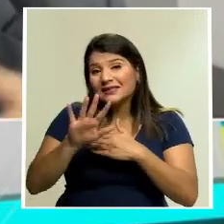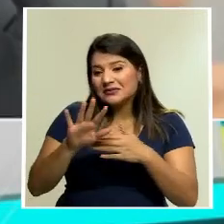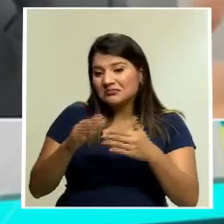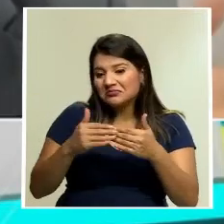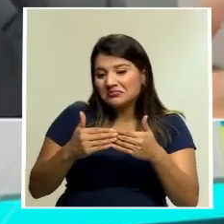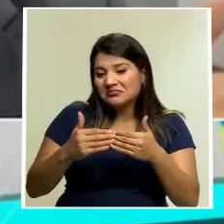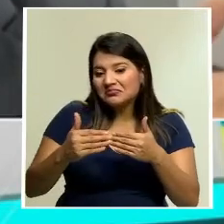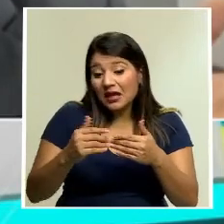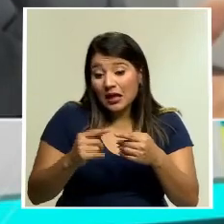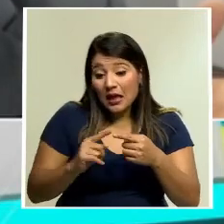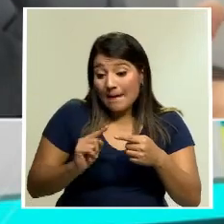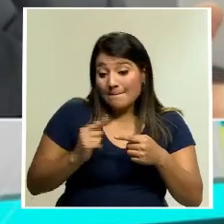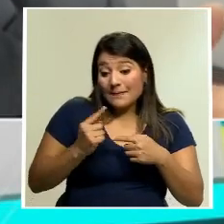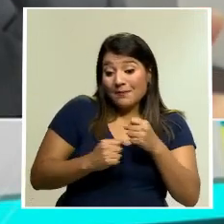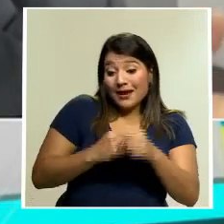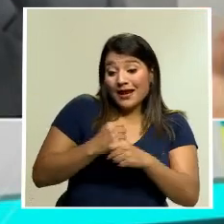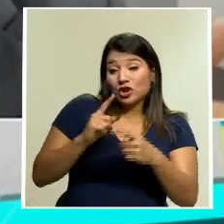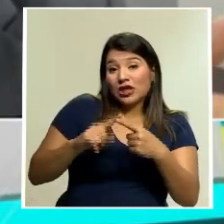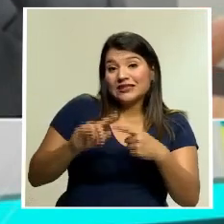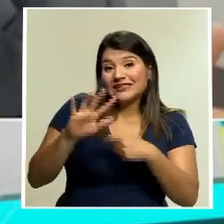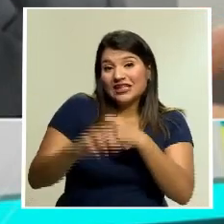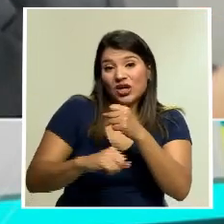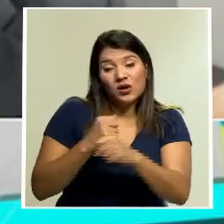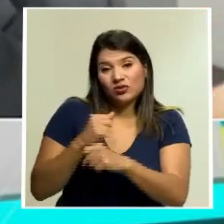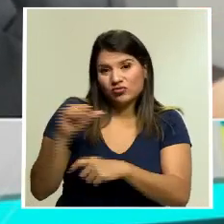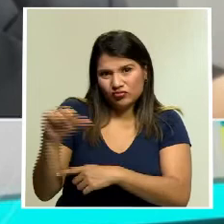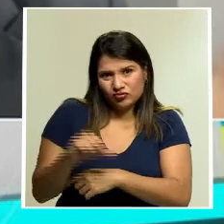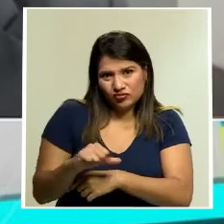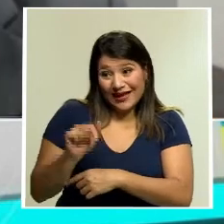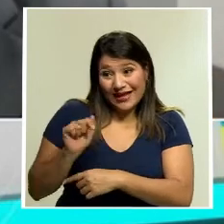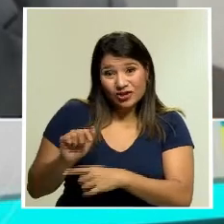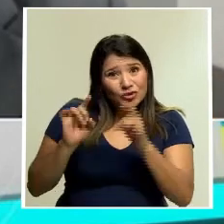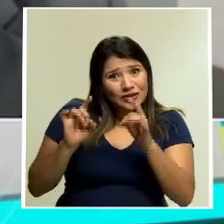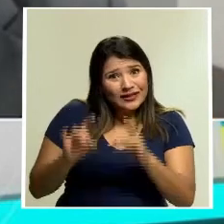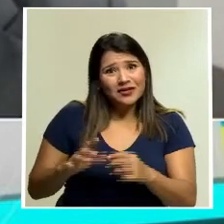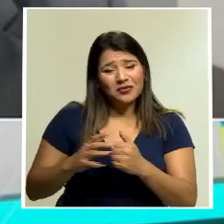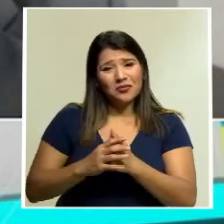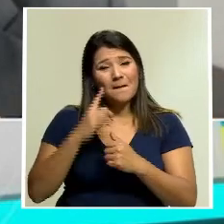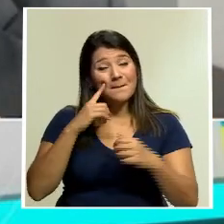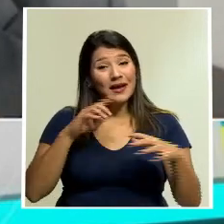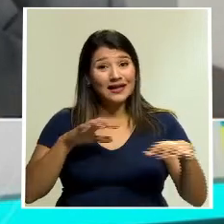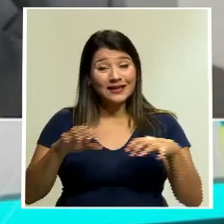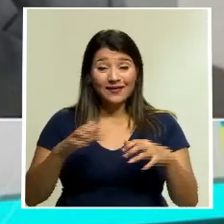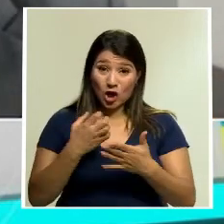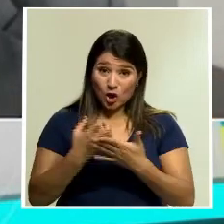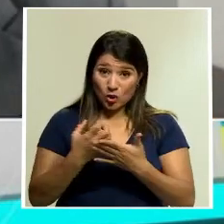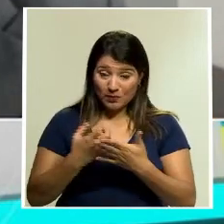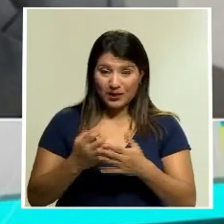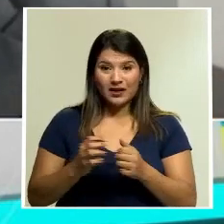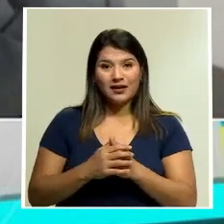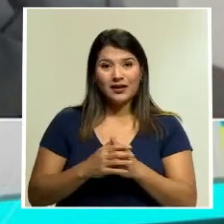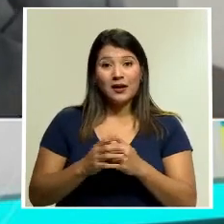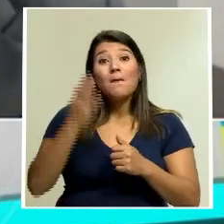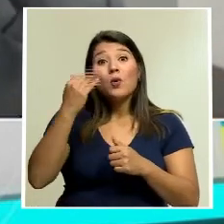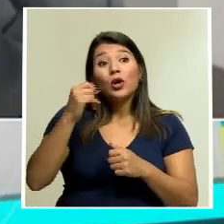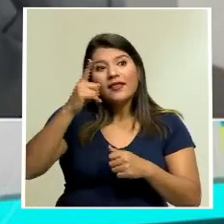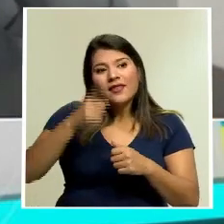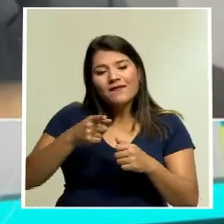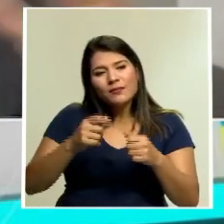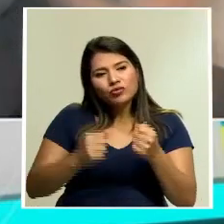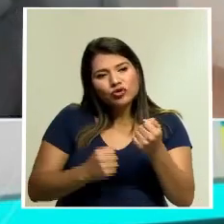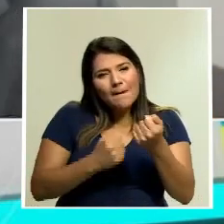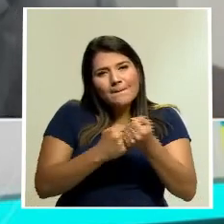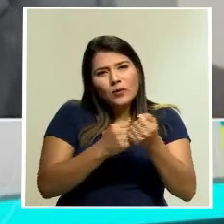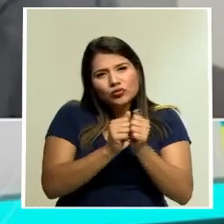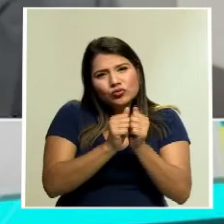Es decir, son indicadores terribles para reactivar una economía. A ellos no solamente hay que darles acompañamiento a